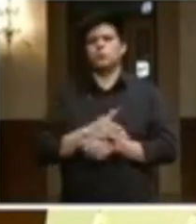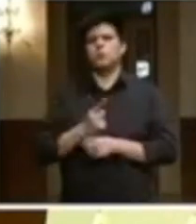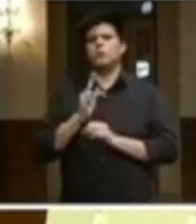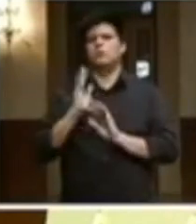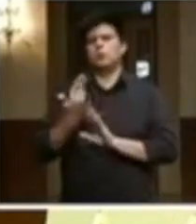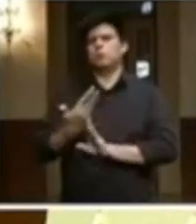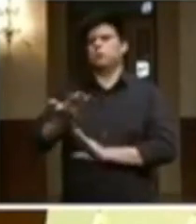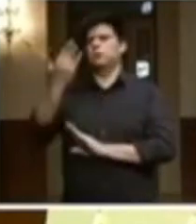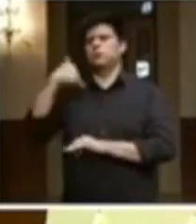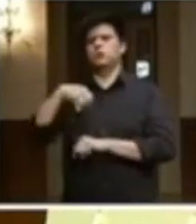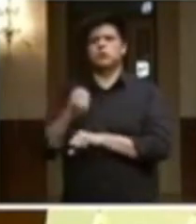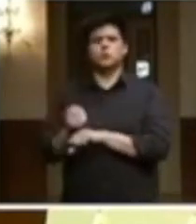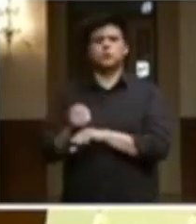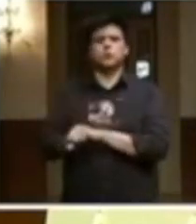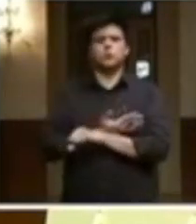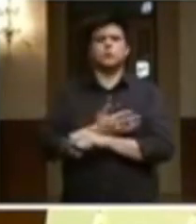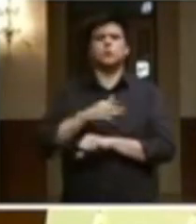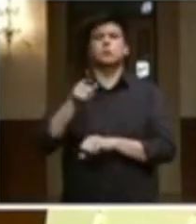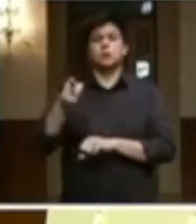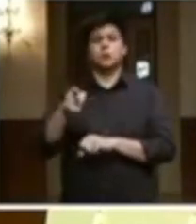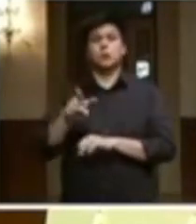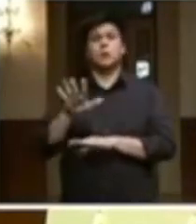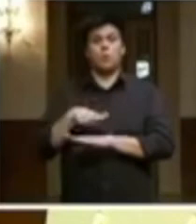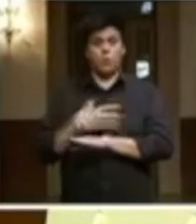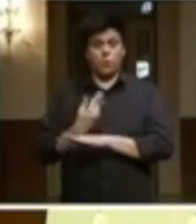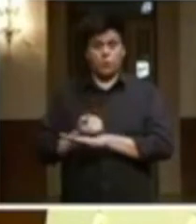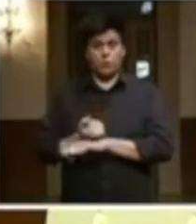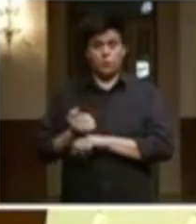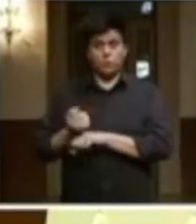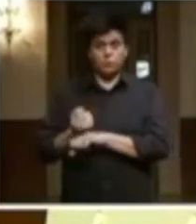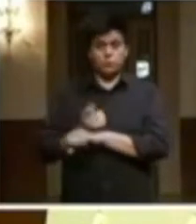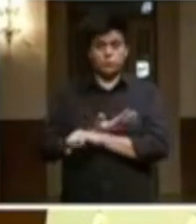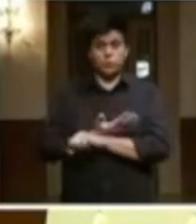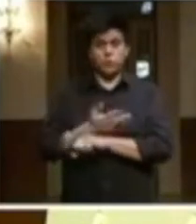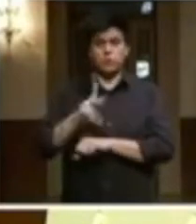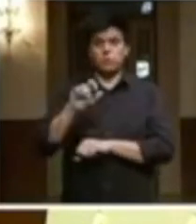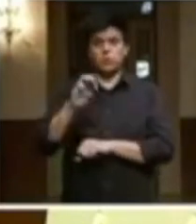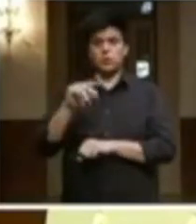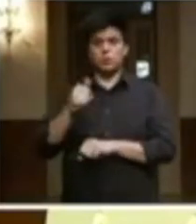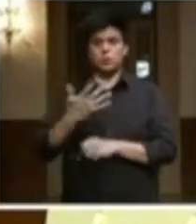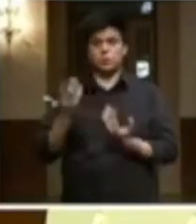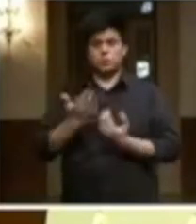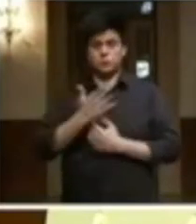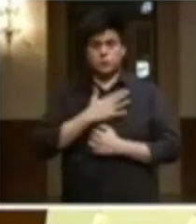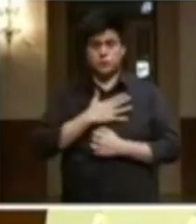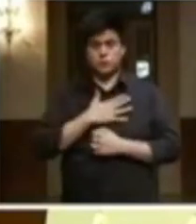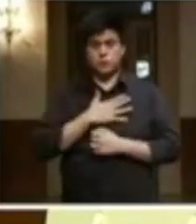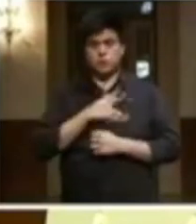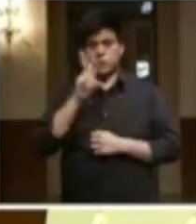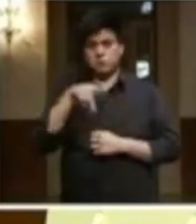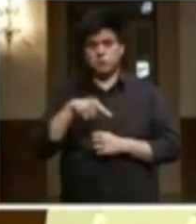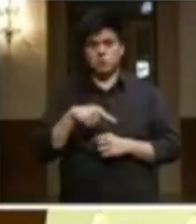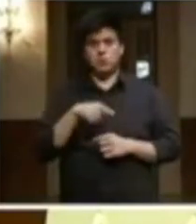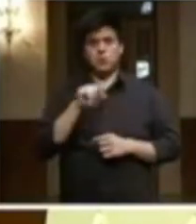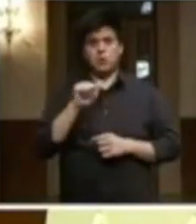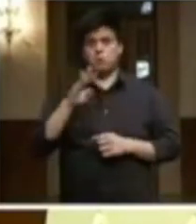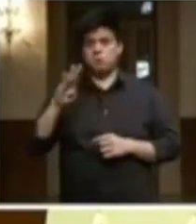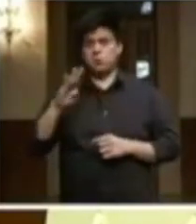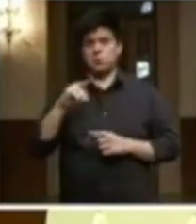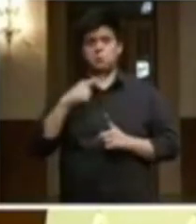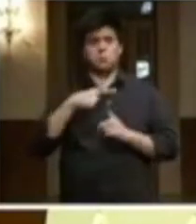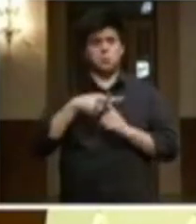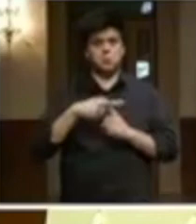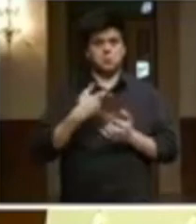y luego insistieron y volvió a hacer una donación, que era la mía. El mismo tipo de sangre es un B positivo, entonces no es muy,